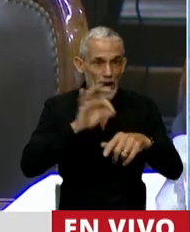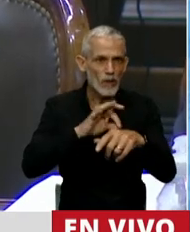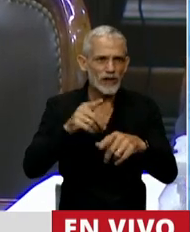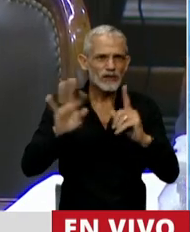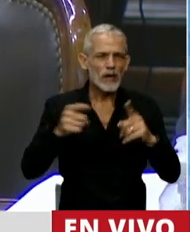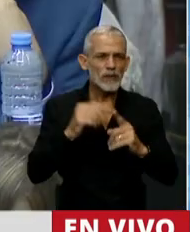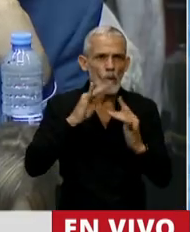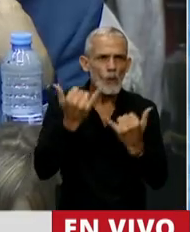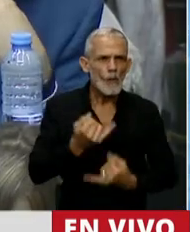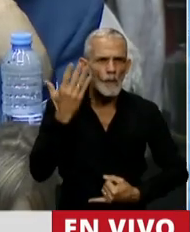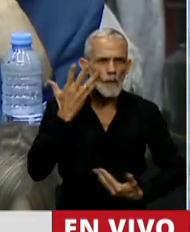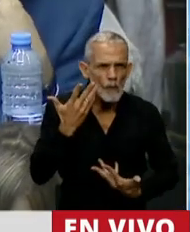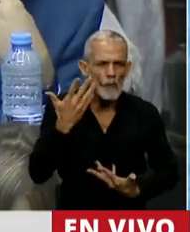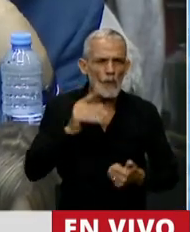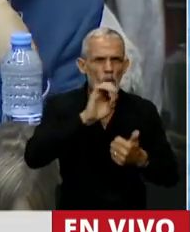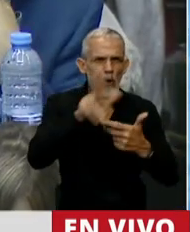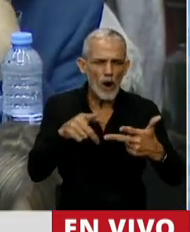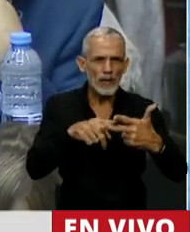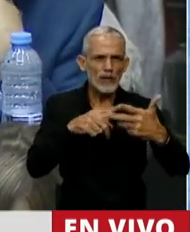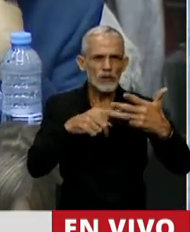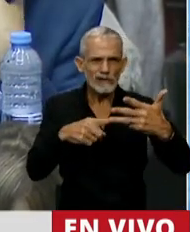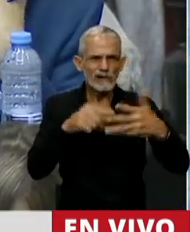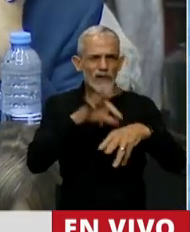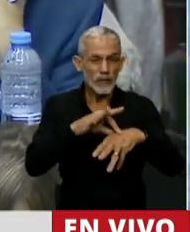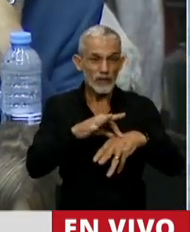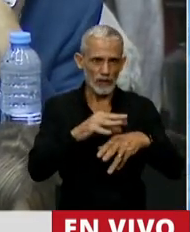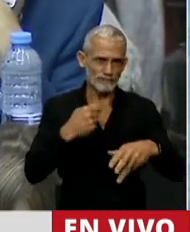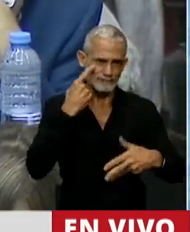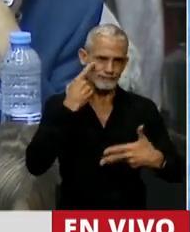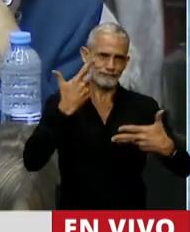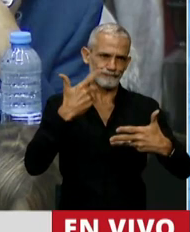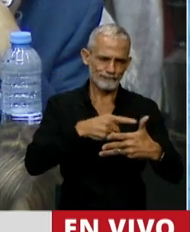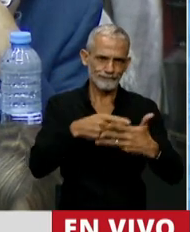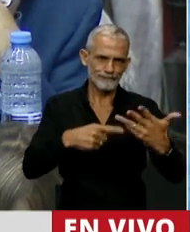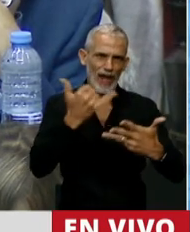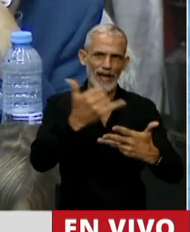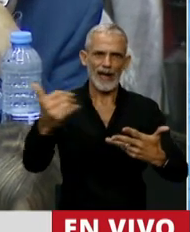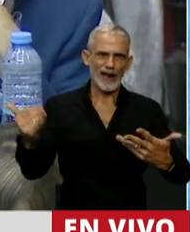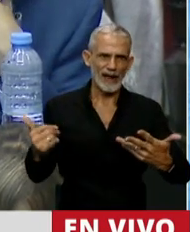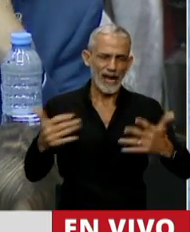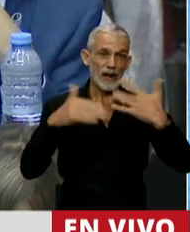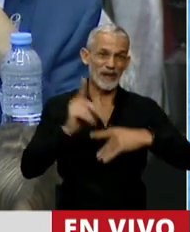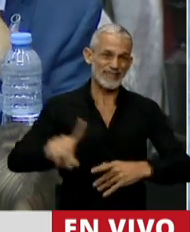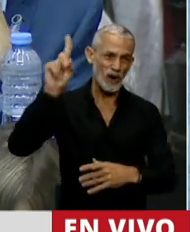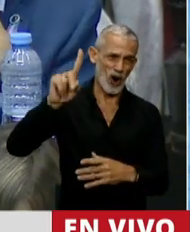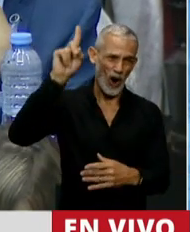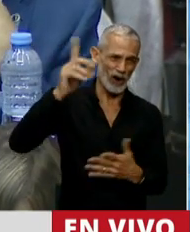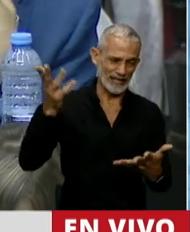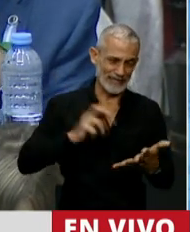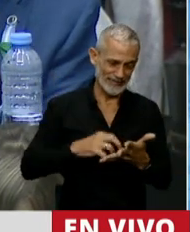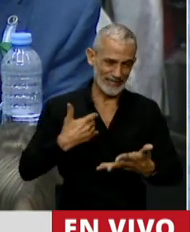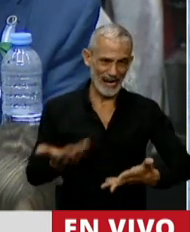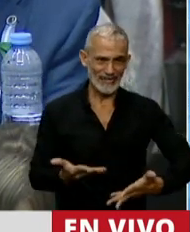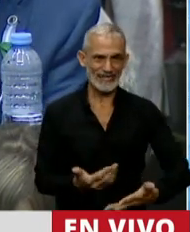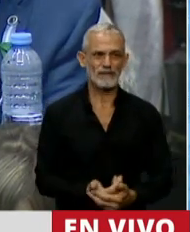la desnutrición, el COVID, bueno, todas las enfermedades que conocemos, que tenemos, y especialmente en el norte? Esto